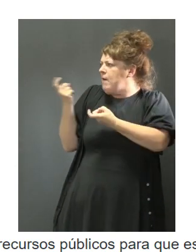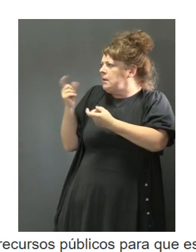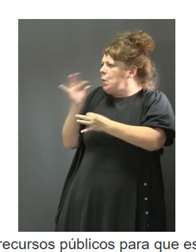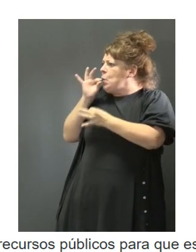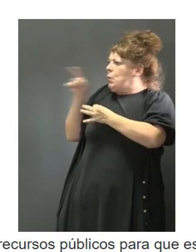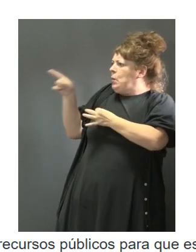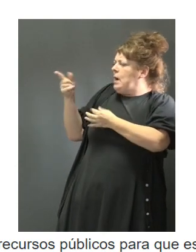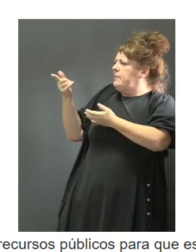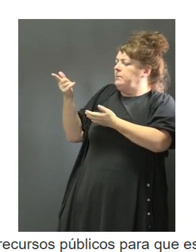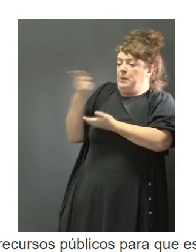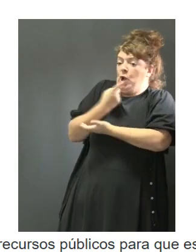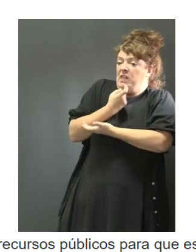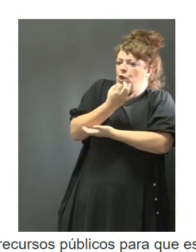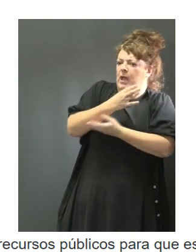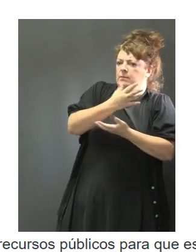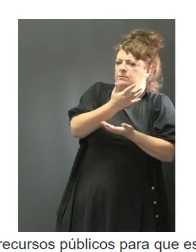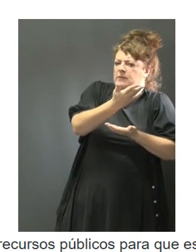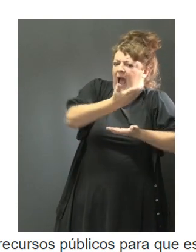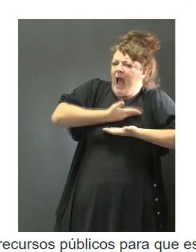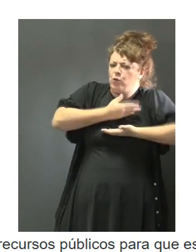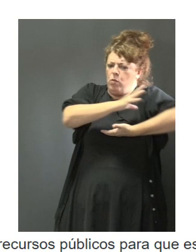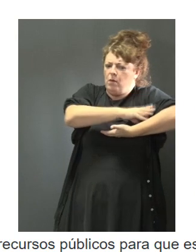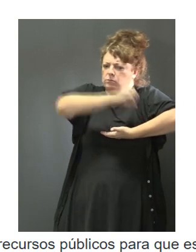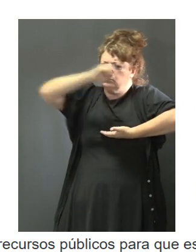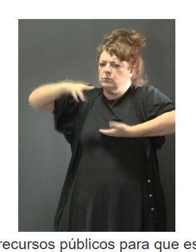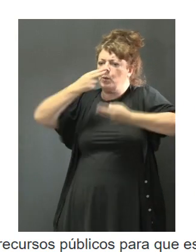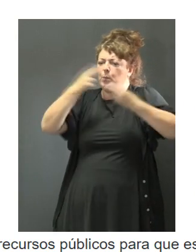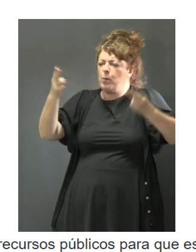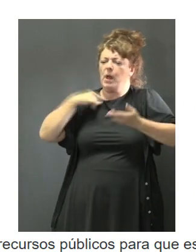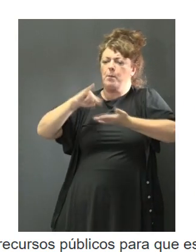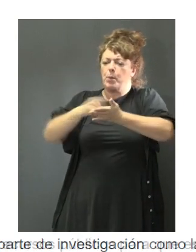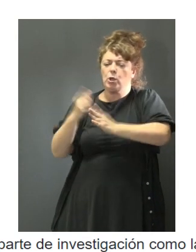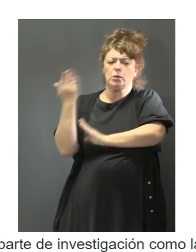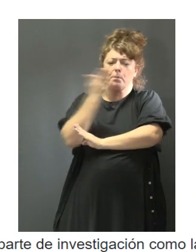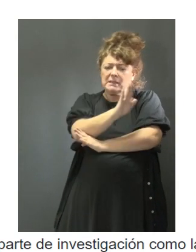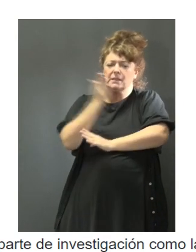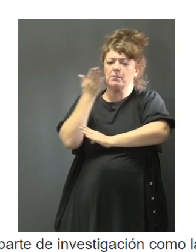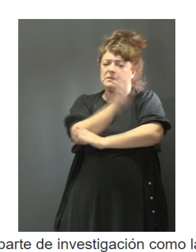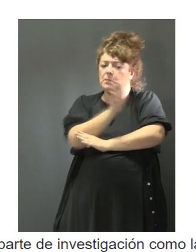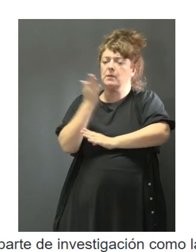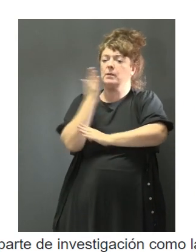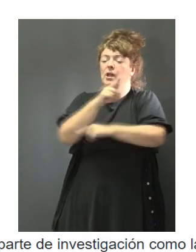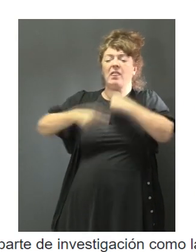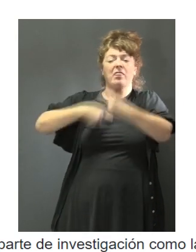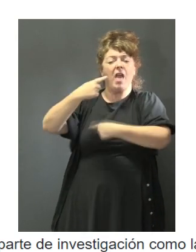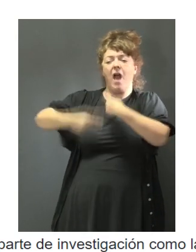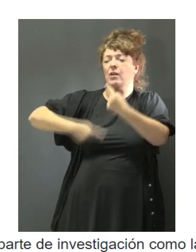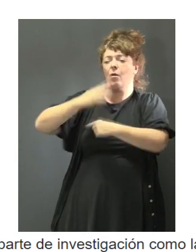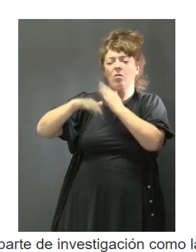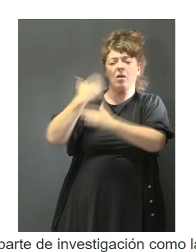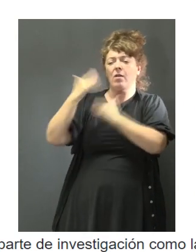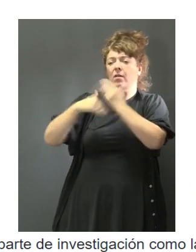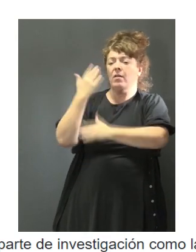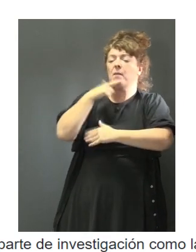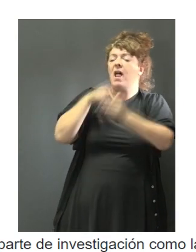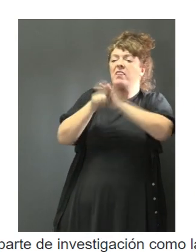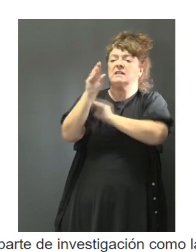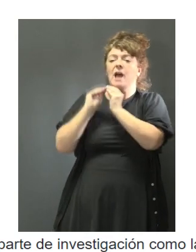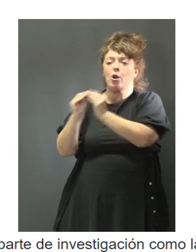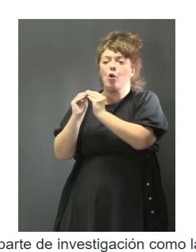ayudas públicas, de subvenciones, de proyectos que presentamos a diario para llevar a cabo todo este